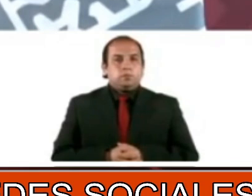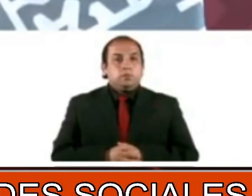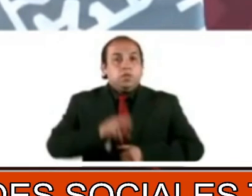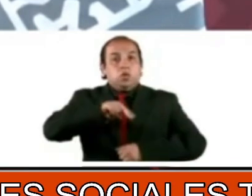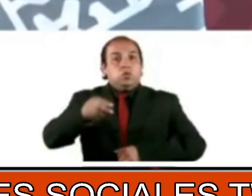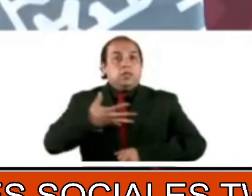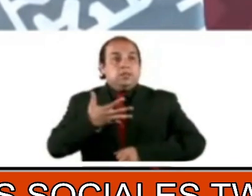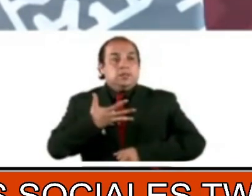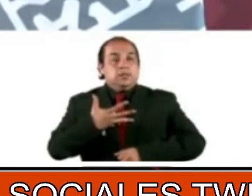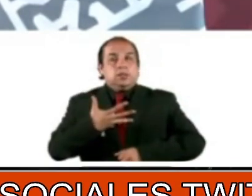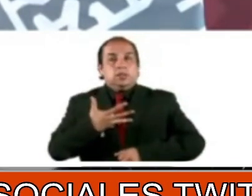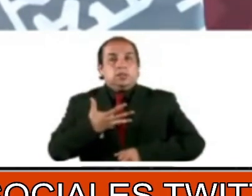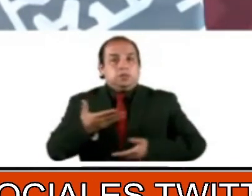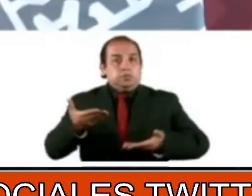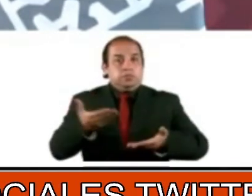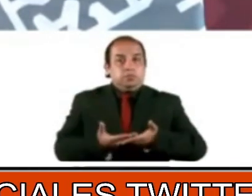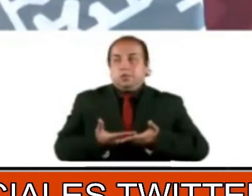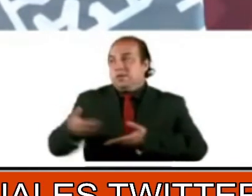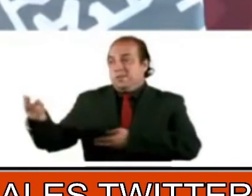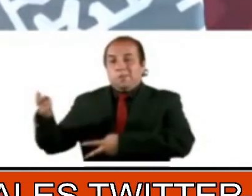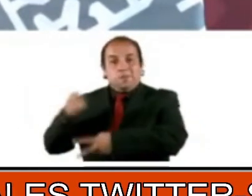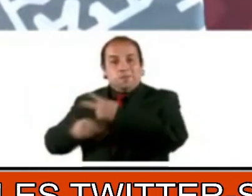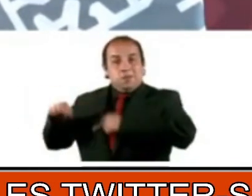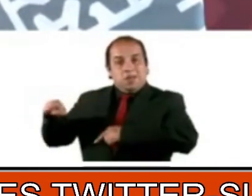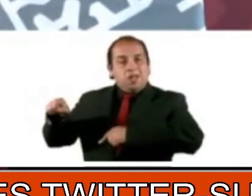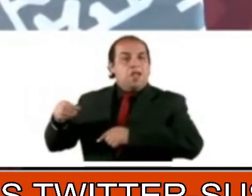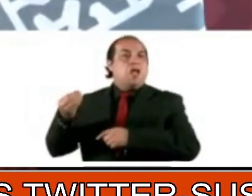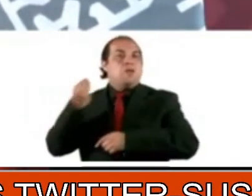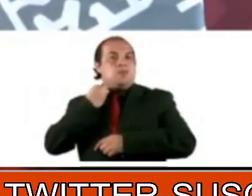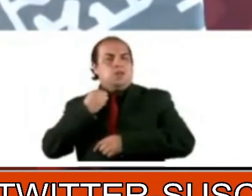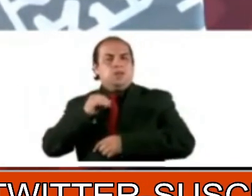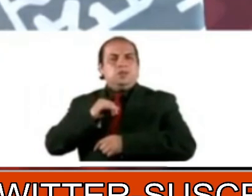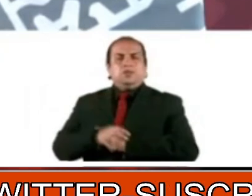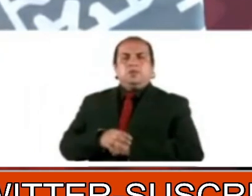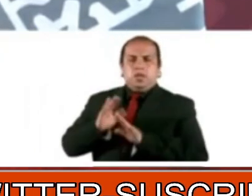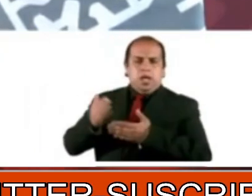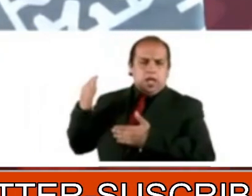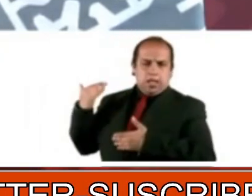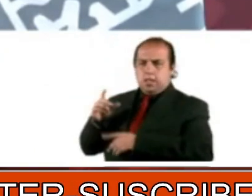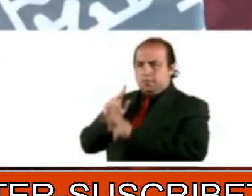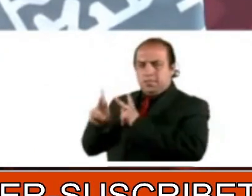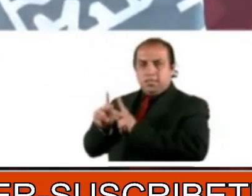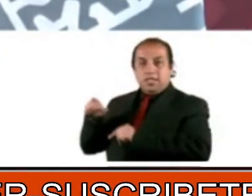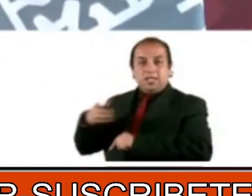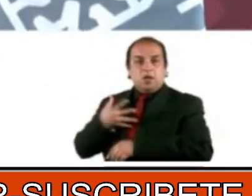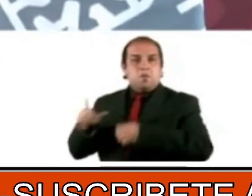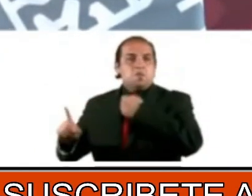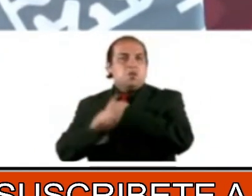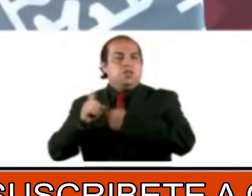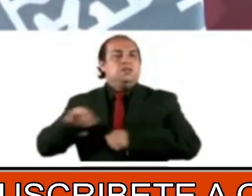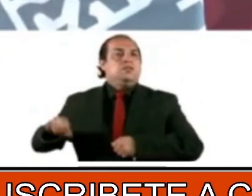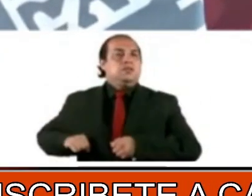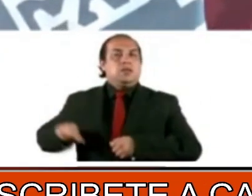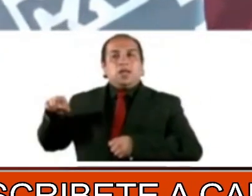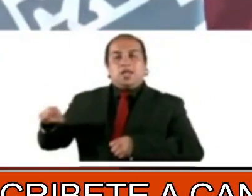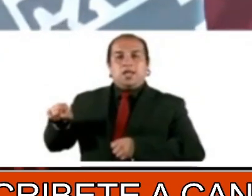presentado, apareció un abogado del que hemos hablado que tiene un conflicto de interés porque ha litigado en